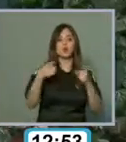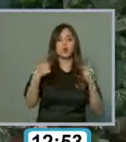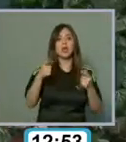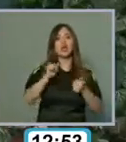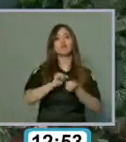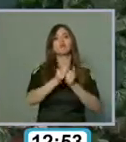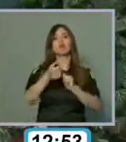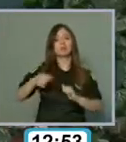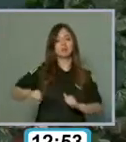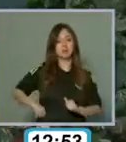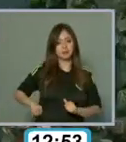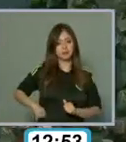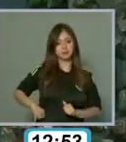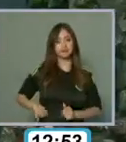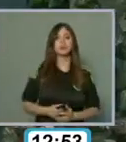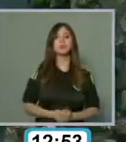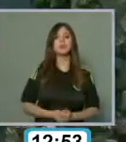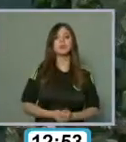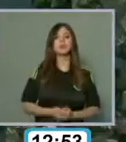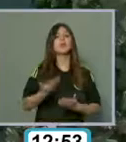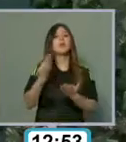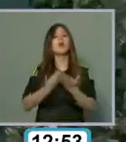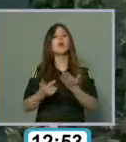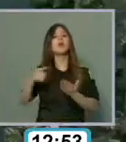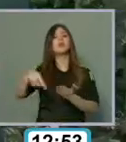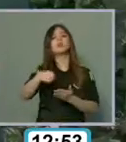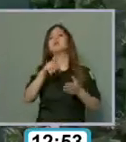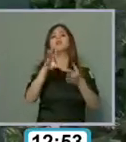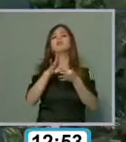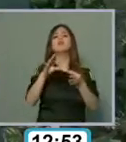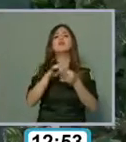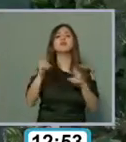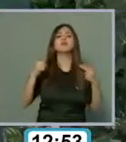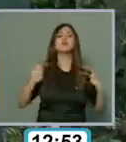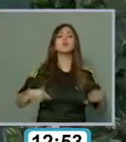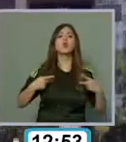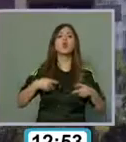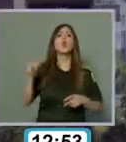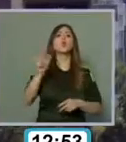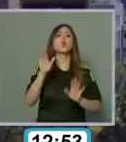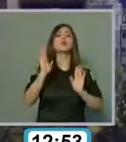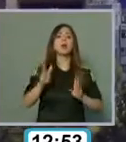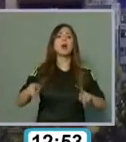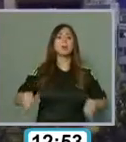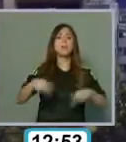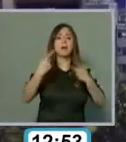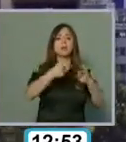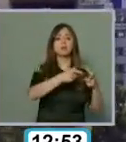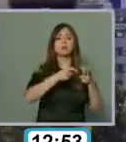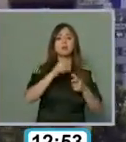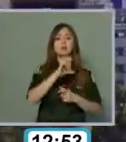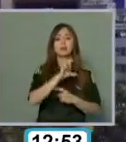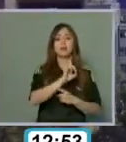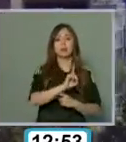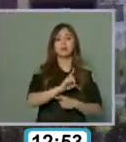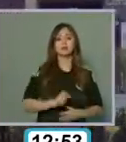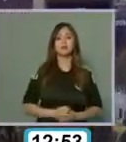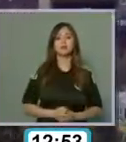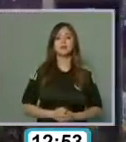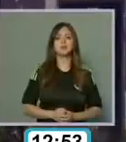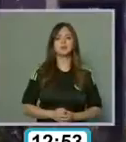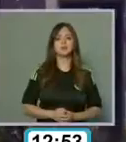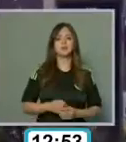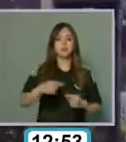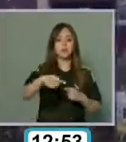interesante. Ahora, dile al público para cuándo va a estar ese material discográfico en físico. El disco va a estar listo a finales del